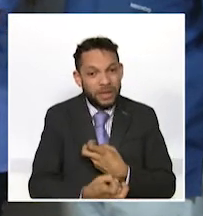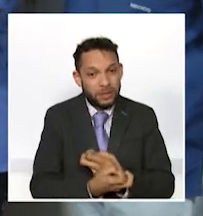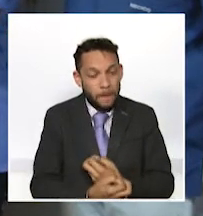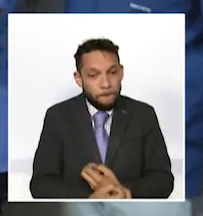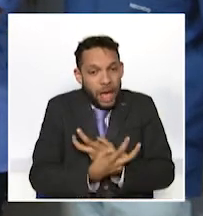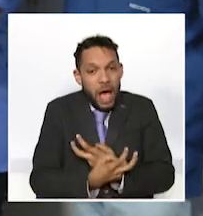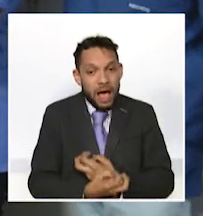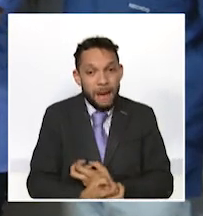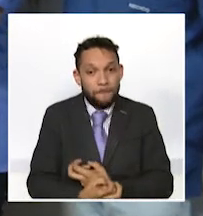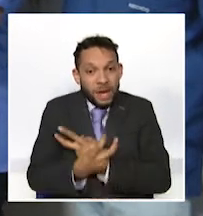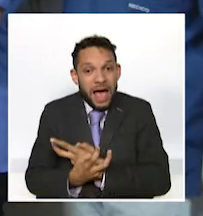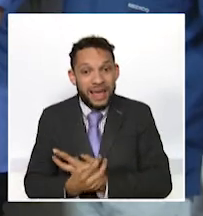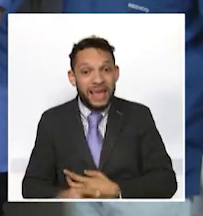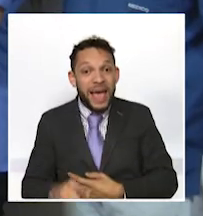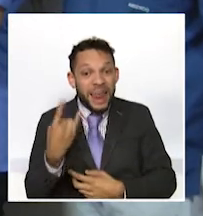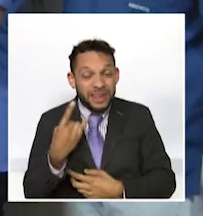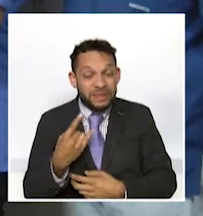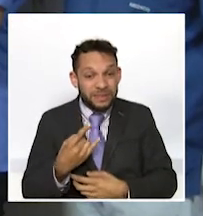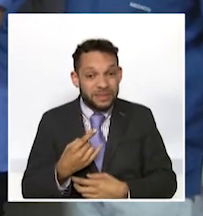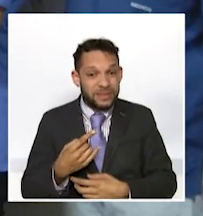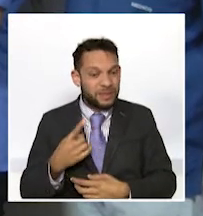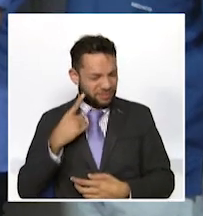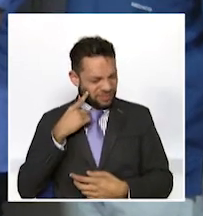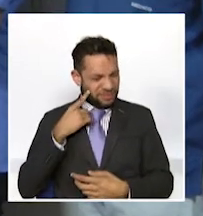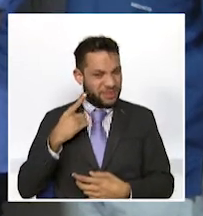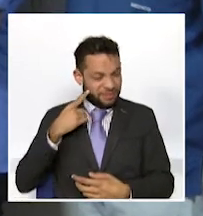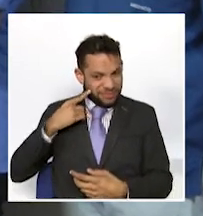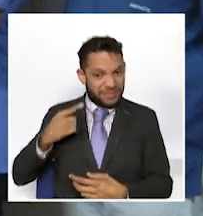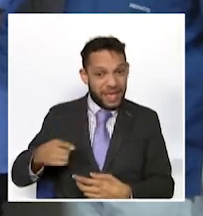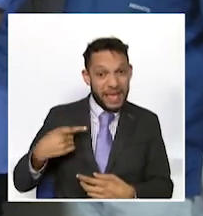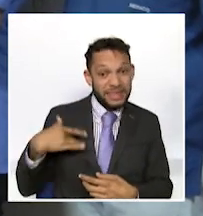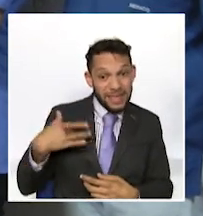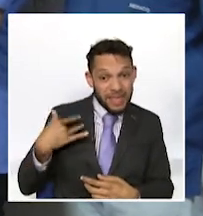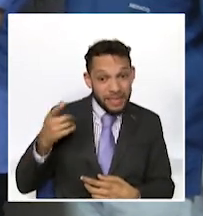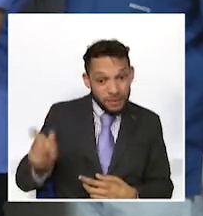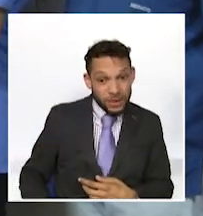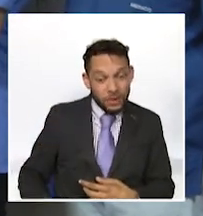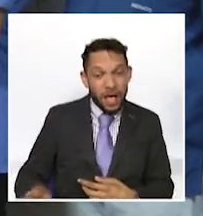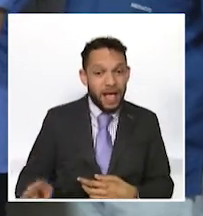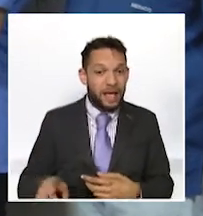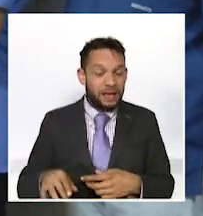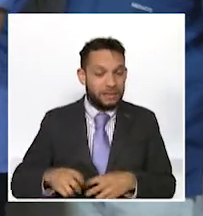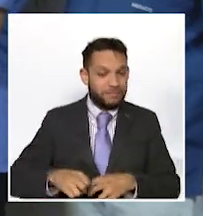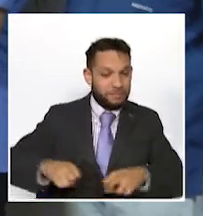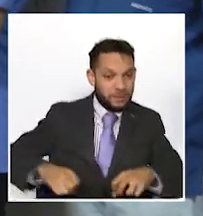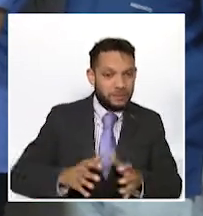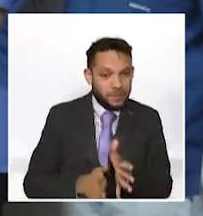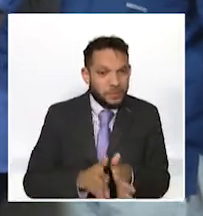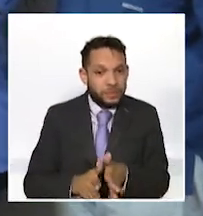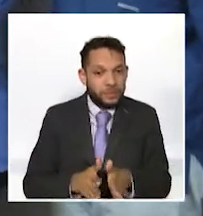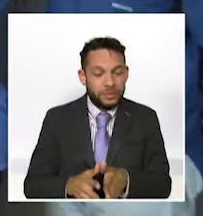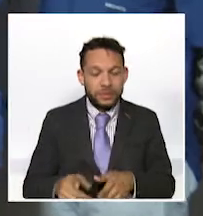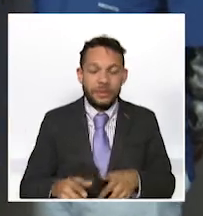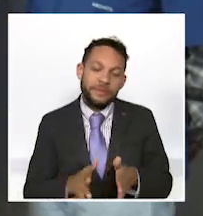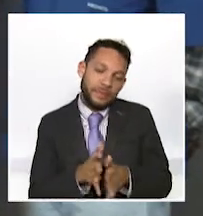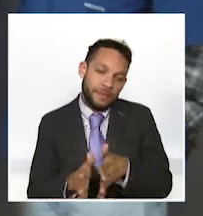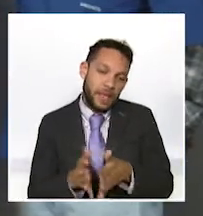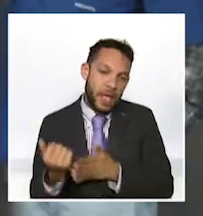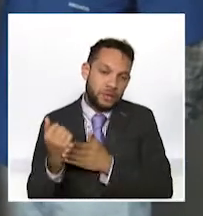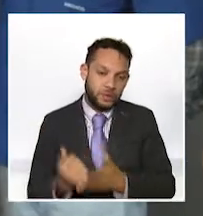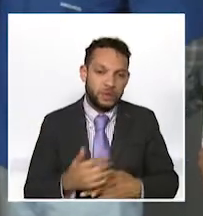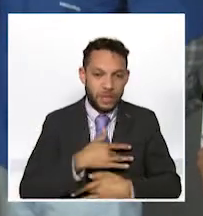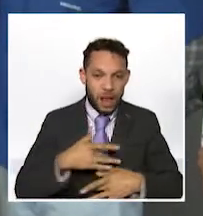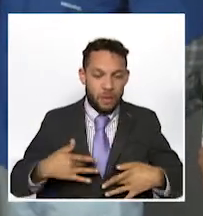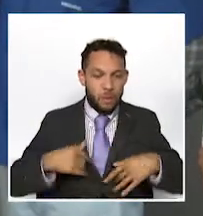mal hemos llamado hacer traquear el cuerpo o hacer tronar el cuerpo. En realidad se les conoce como ajustes o maniobras